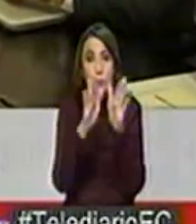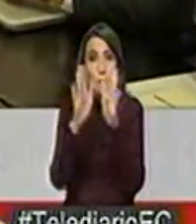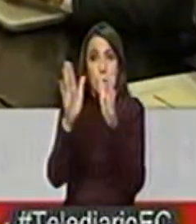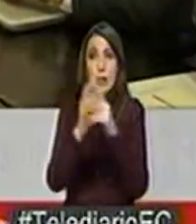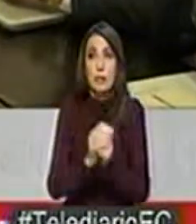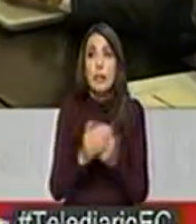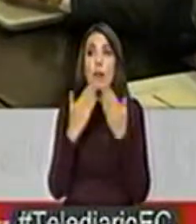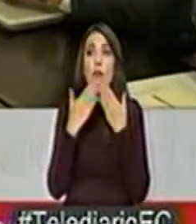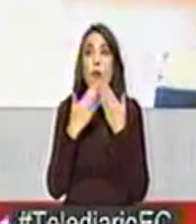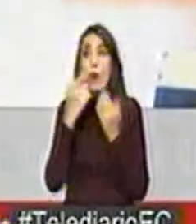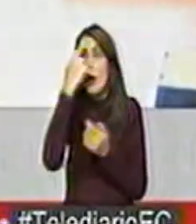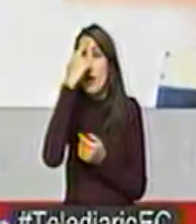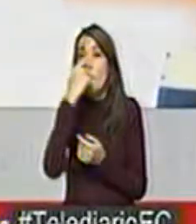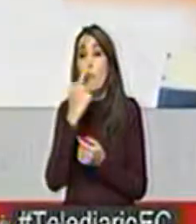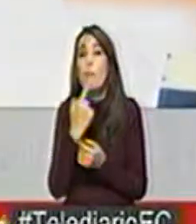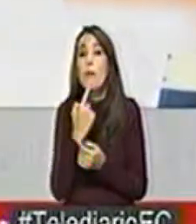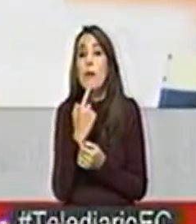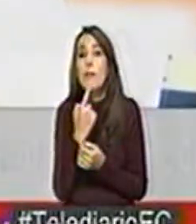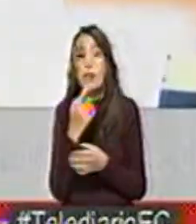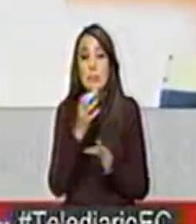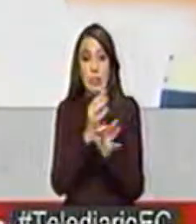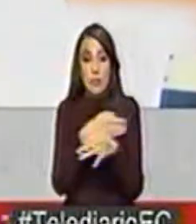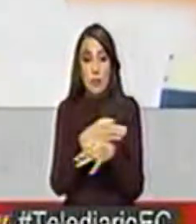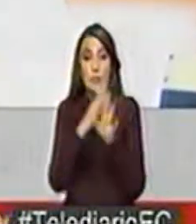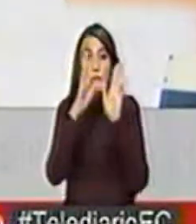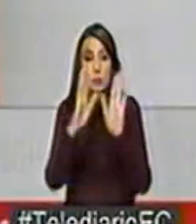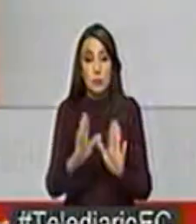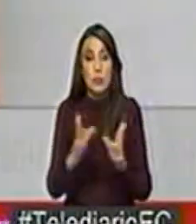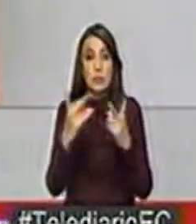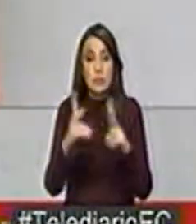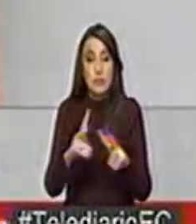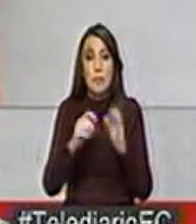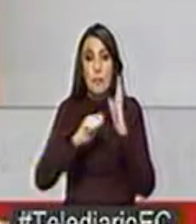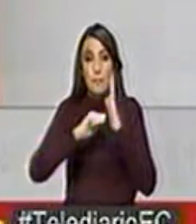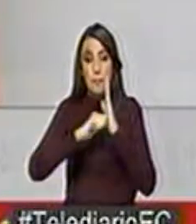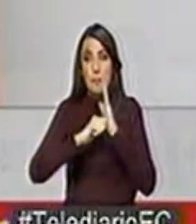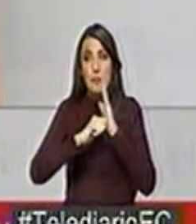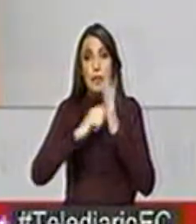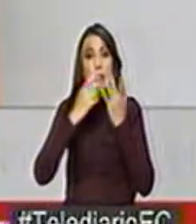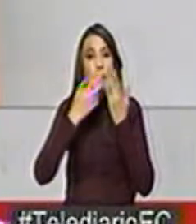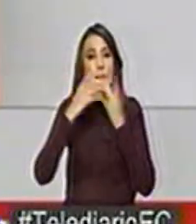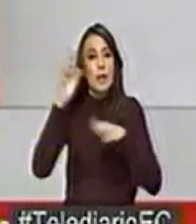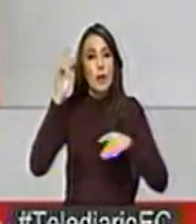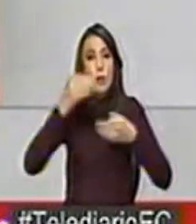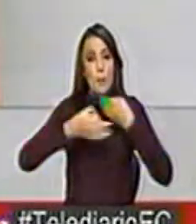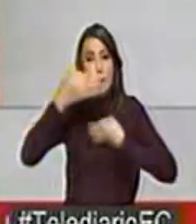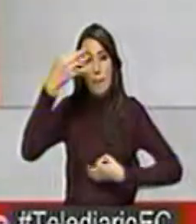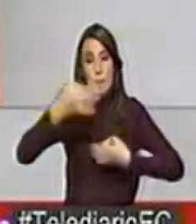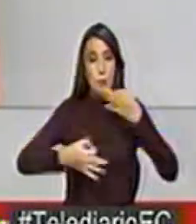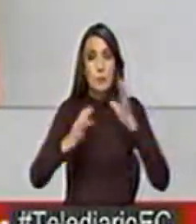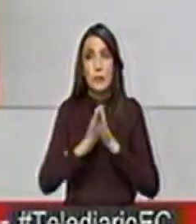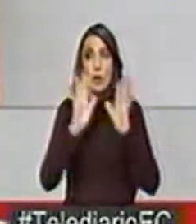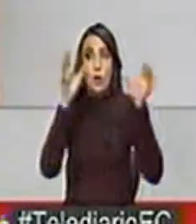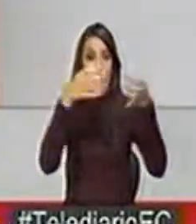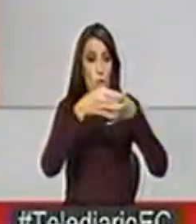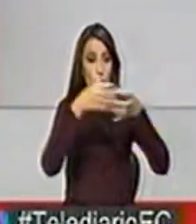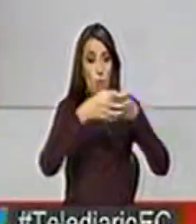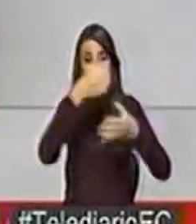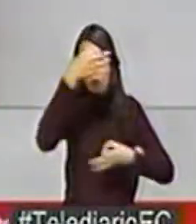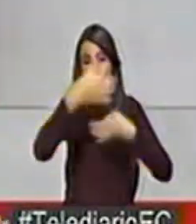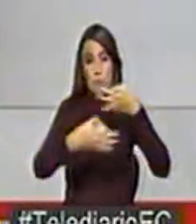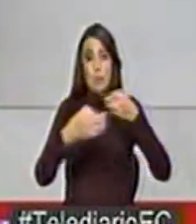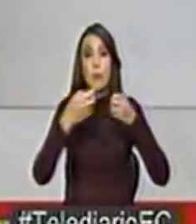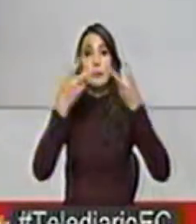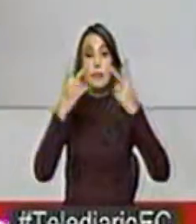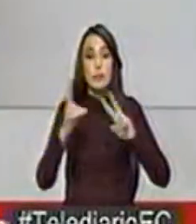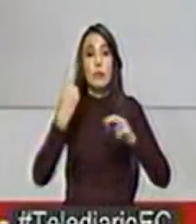efectuarán perfiles y deberán ser funcionarios de la carrera judicial. Hemos regresado a ver a la Corte Provincial como una de las opciones. De ahí